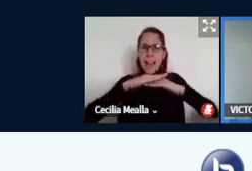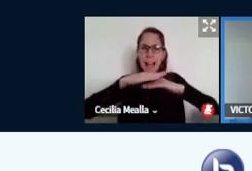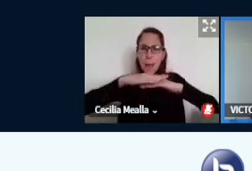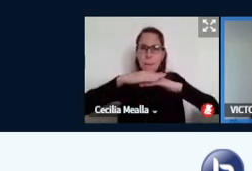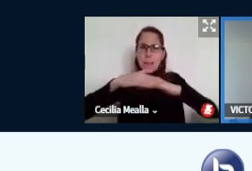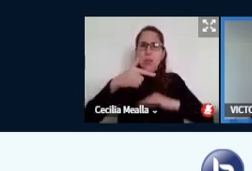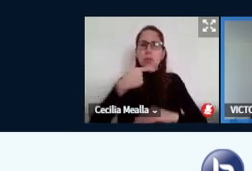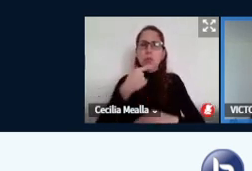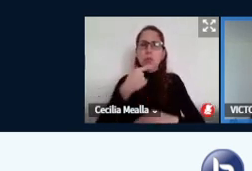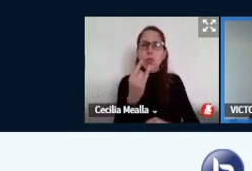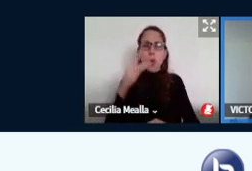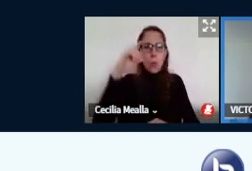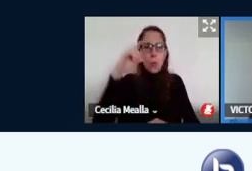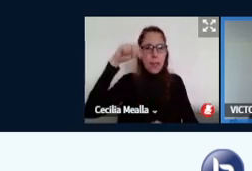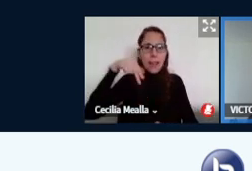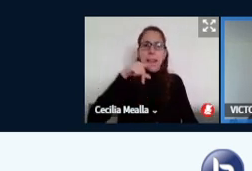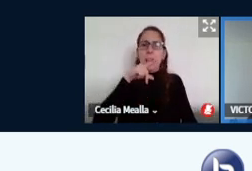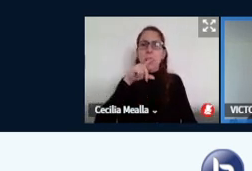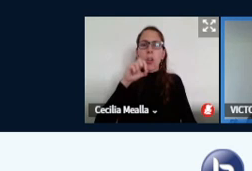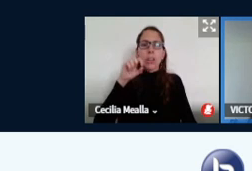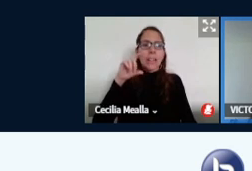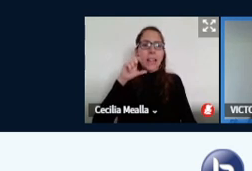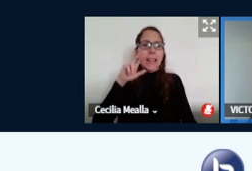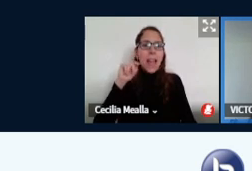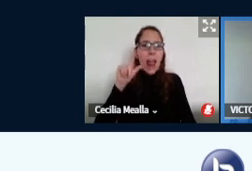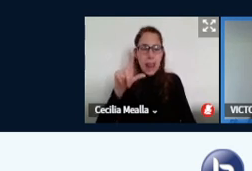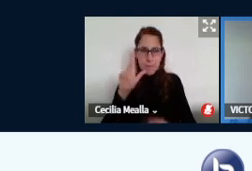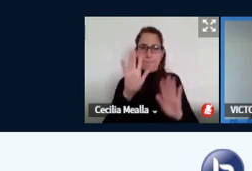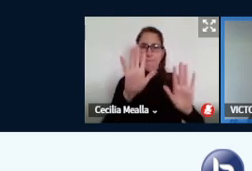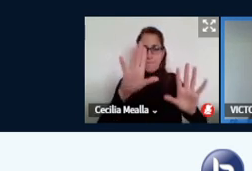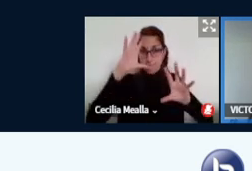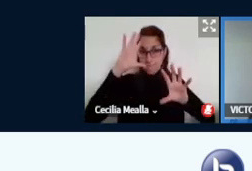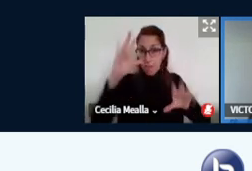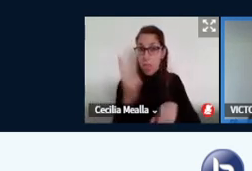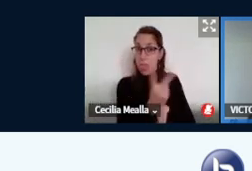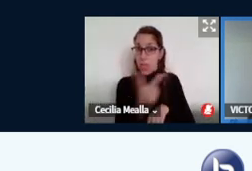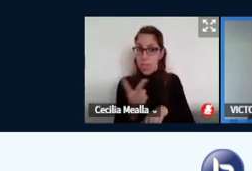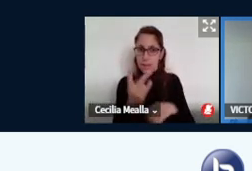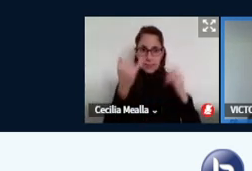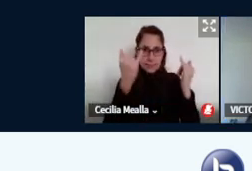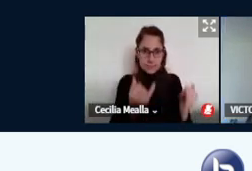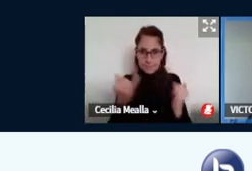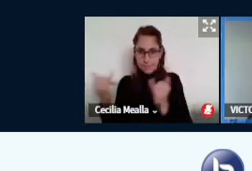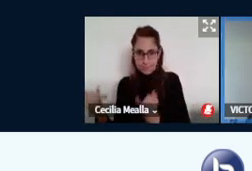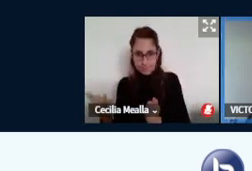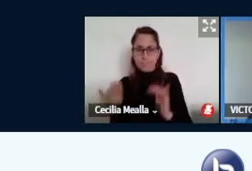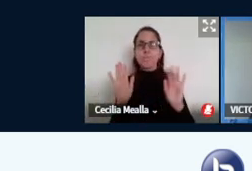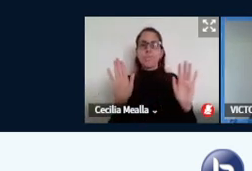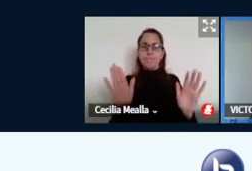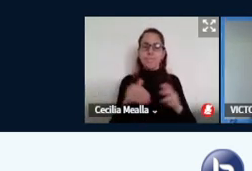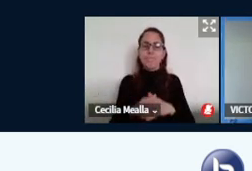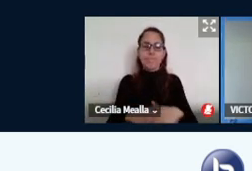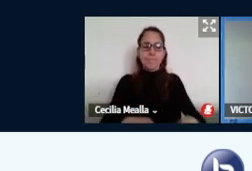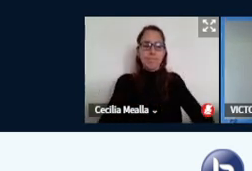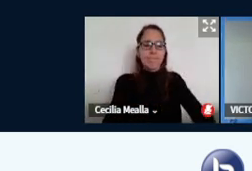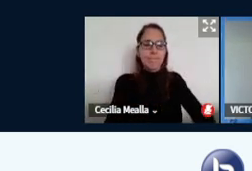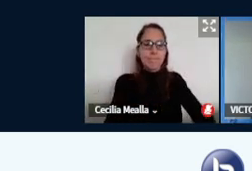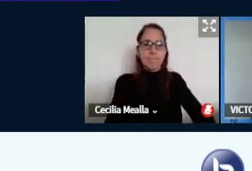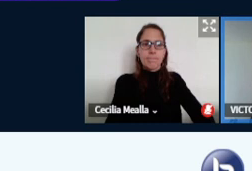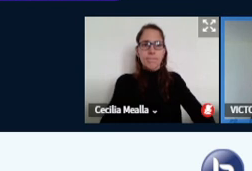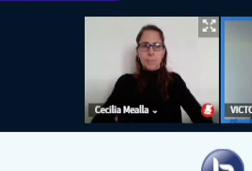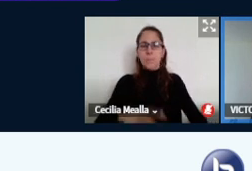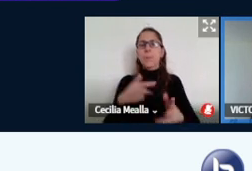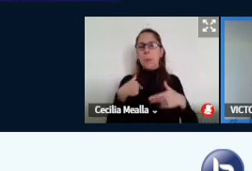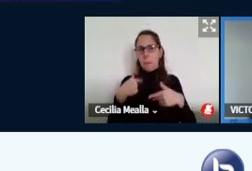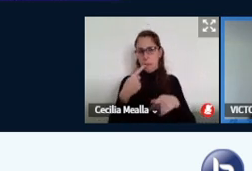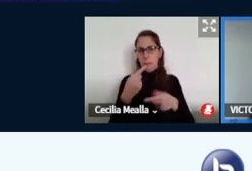Recuerden que capas subendotelial vamos a tener en ambas, ¿sí? Tanto en, yo voy a